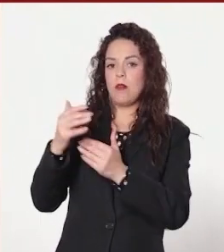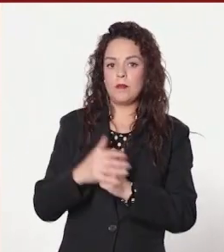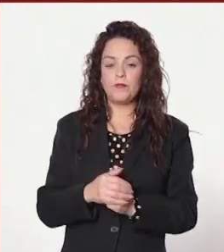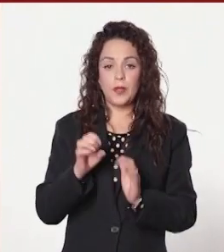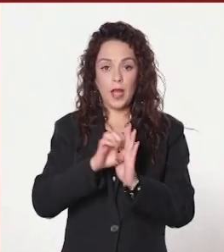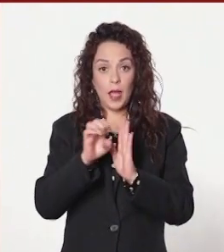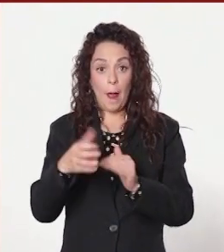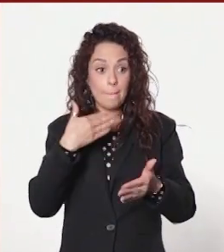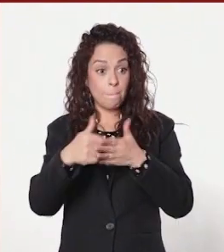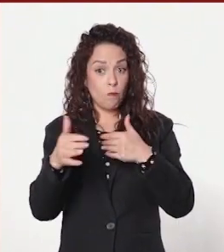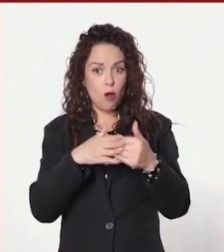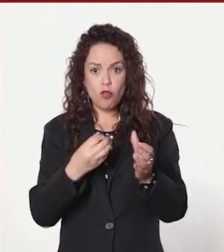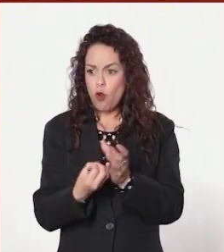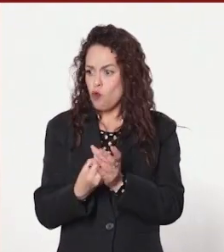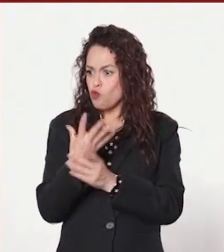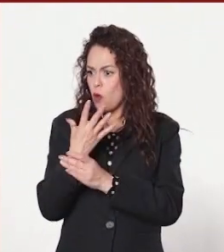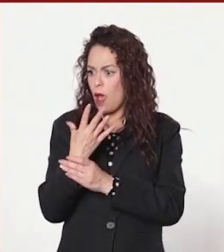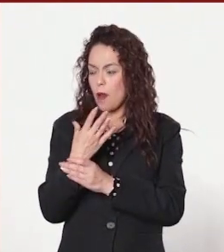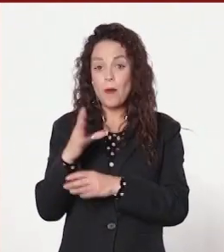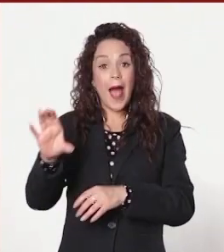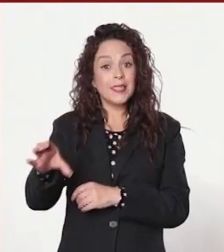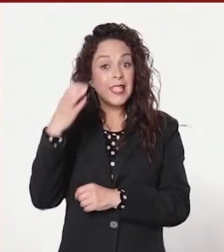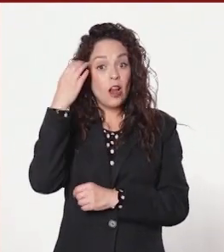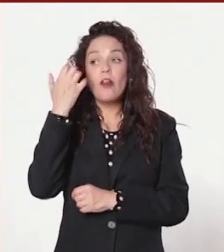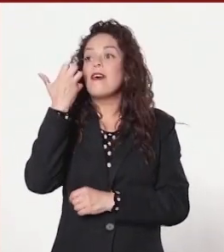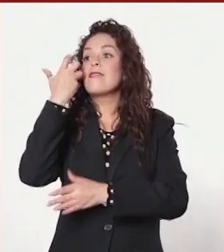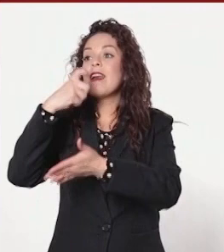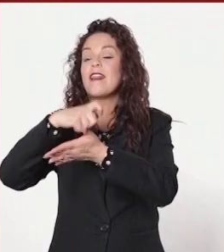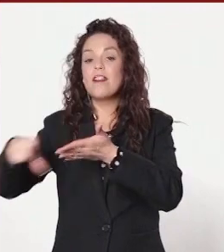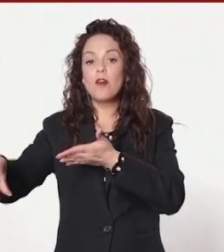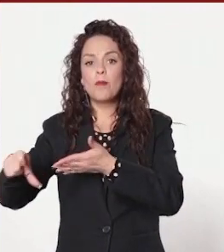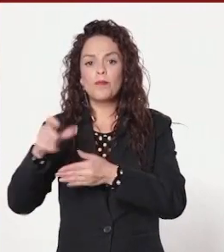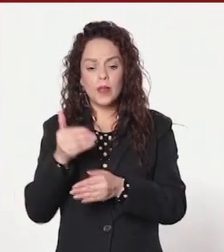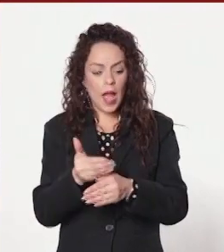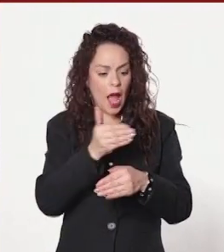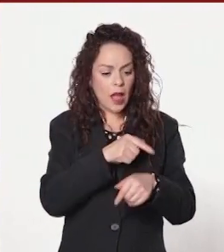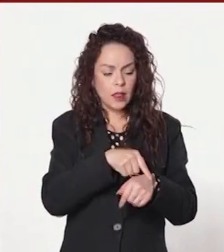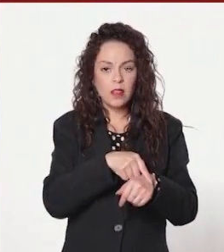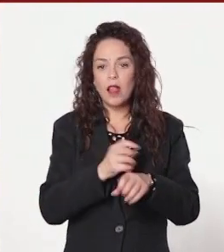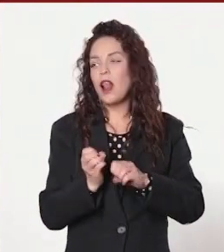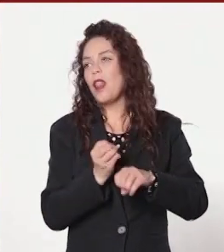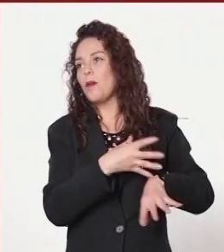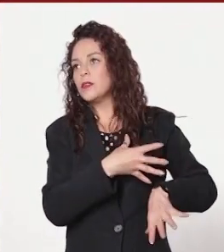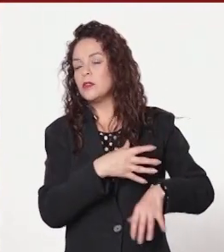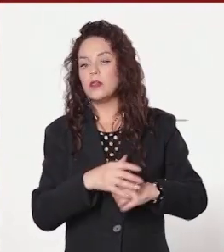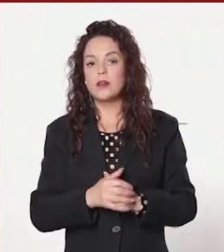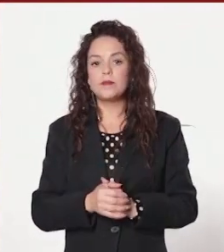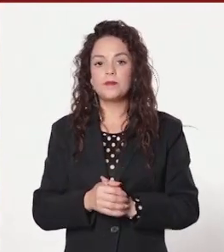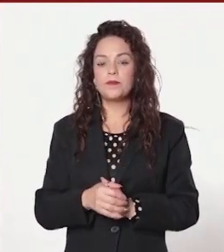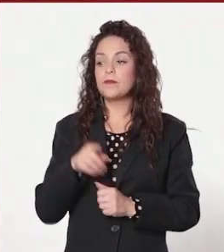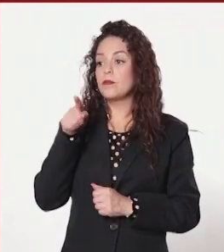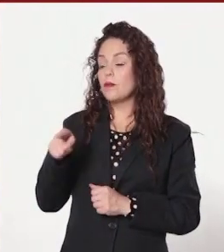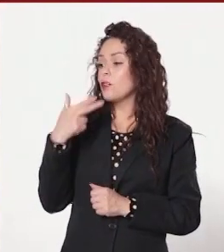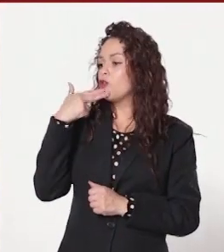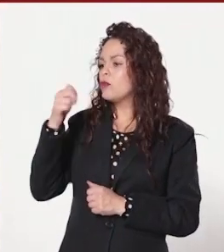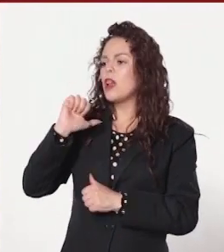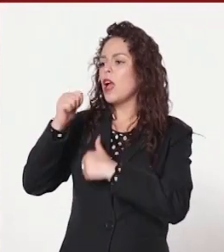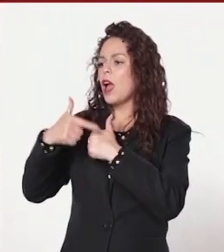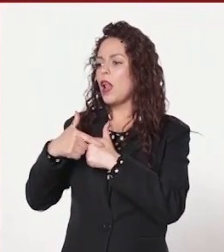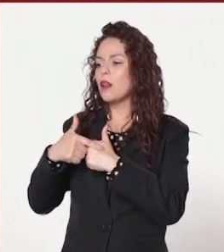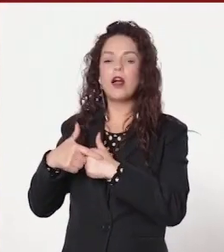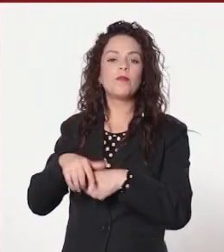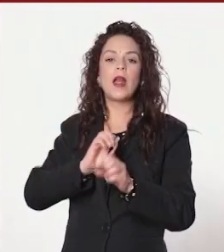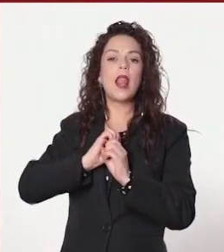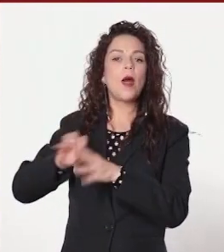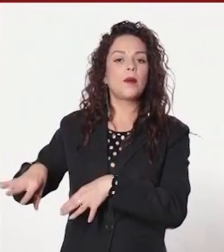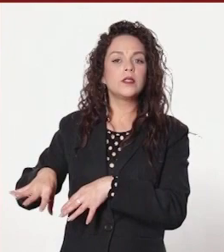celular y al anterior lo tiramos. Se descompuso un aparato o lo que sea y directo a la basura. Y si tenemos